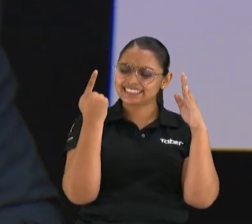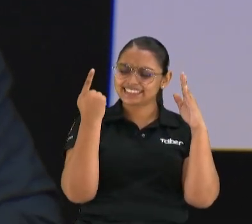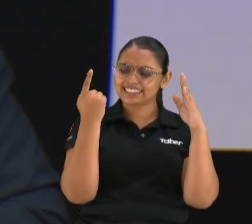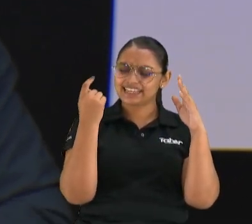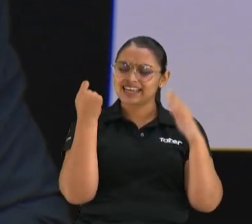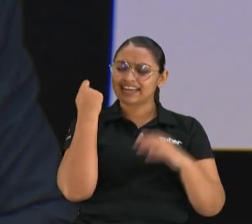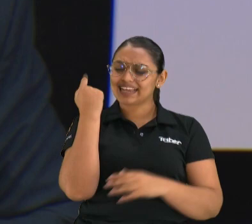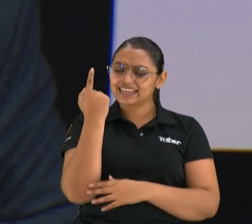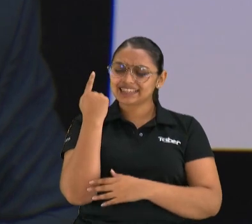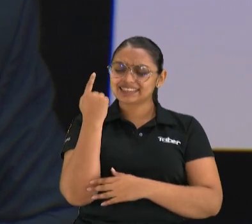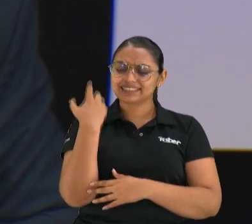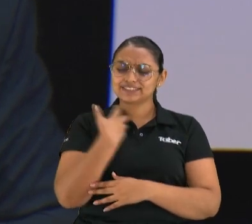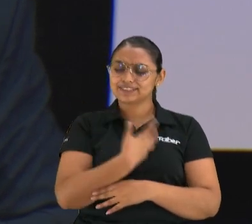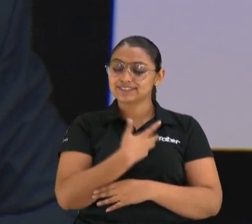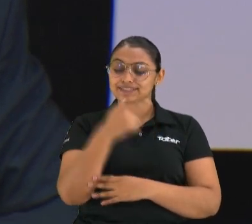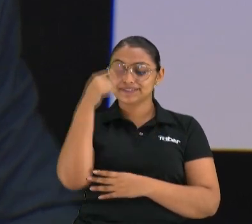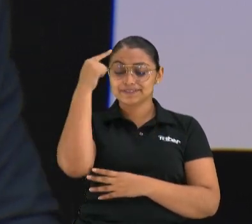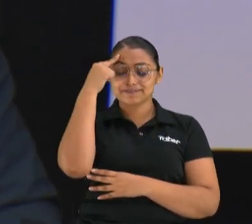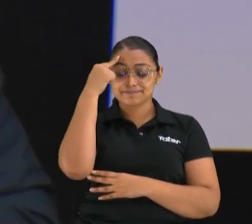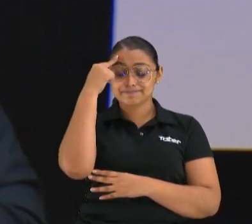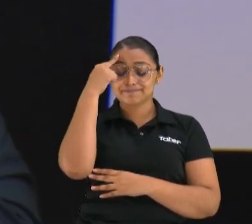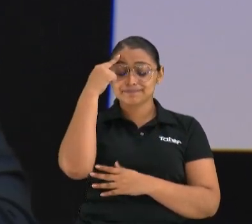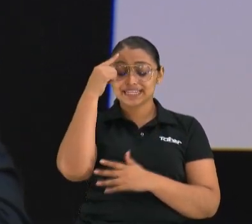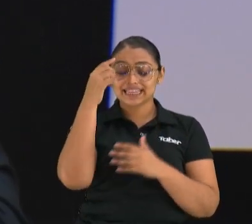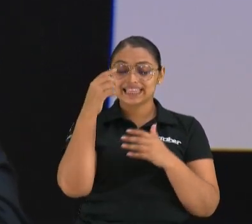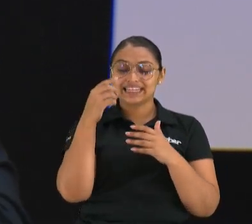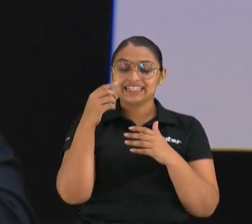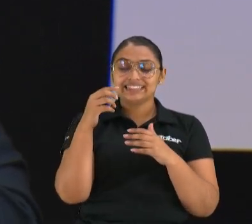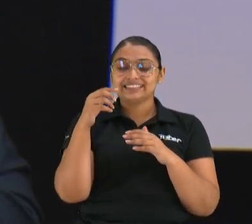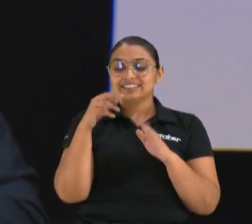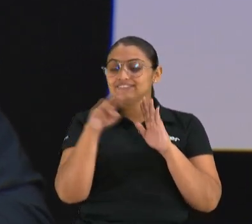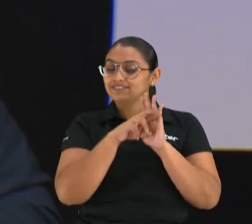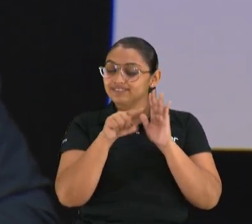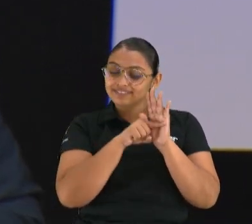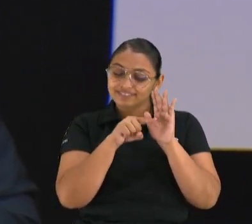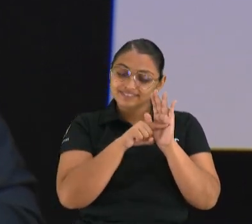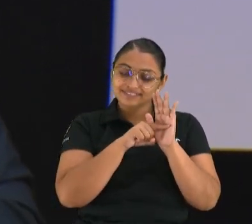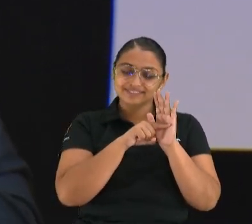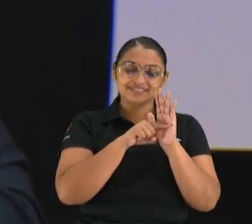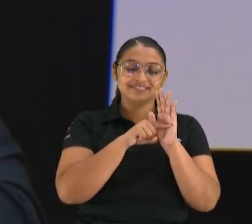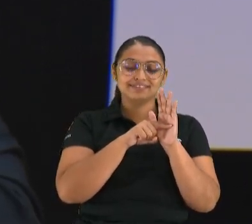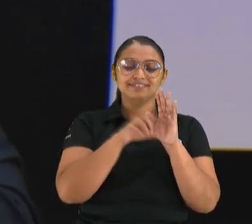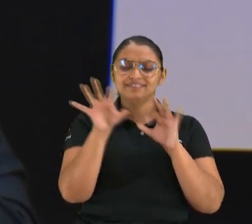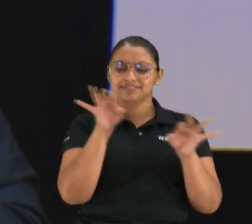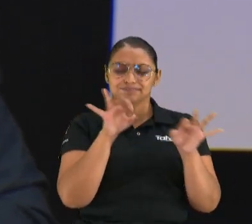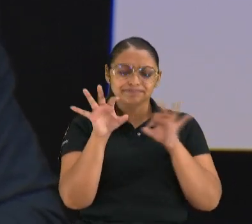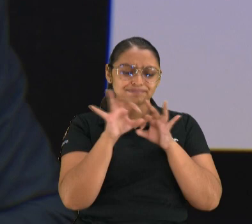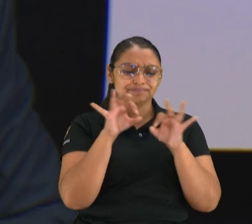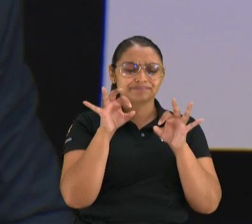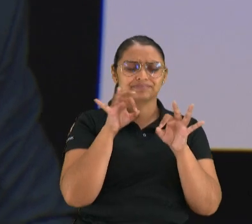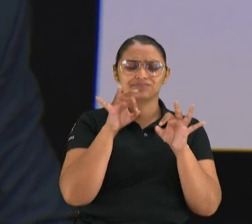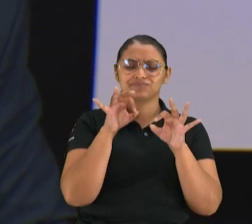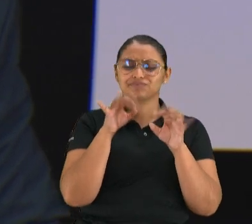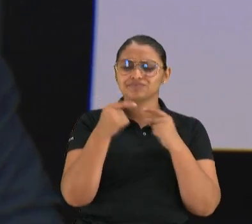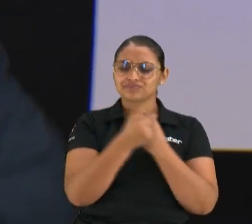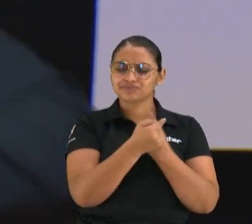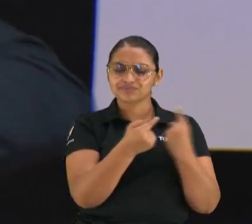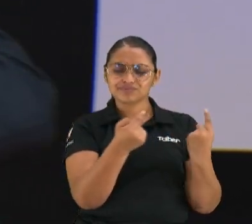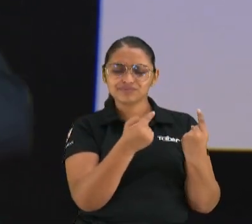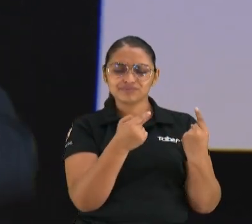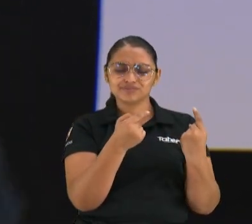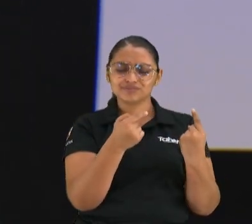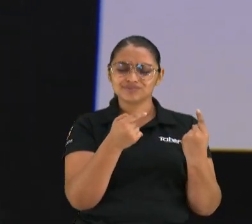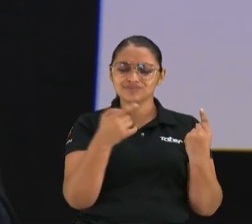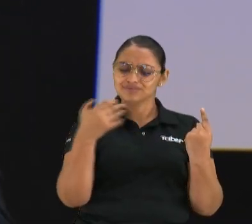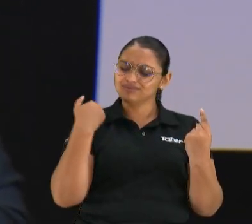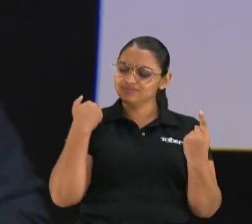reprobada o no averiguar Cuáles son las cualidades o características de aquellos que tienen o tenemos una mente reprobada Pero